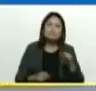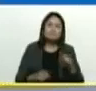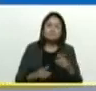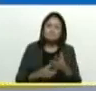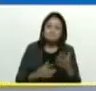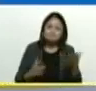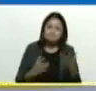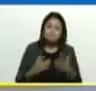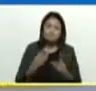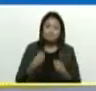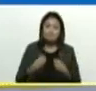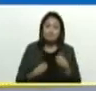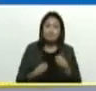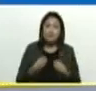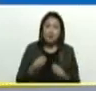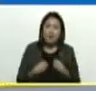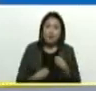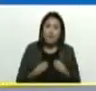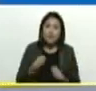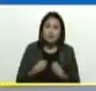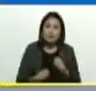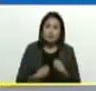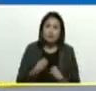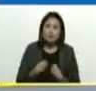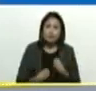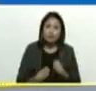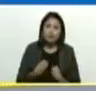nuestras preocupaciones por los